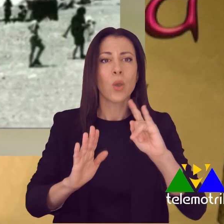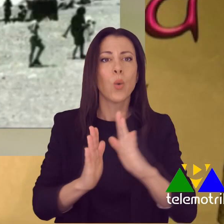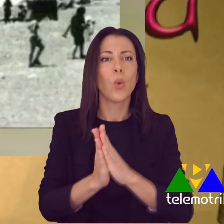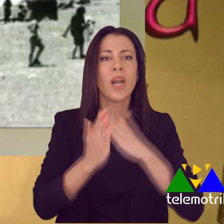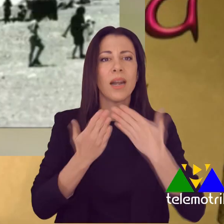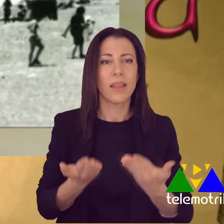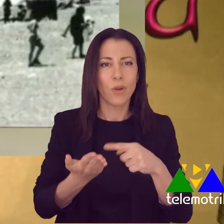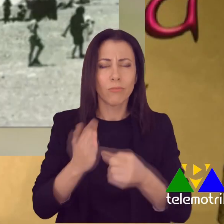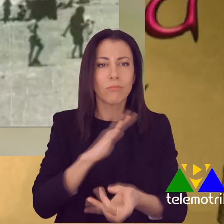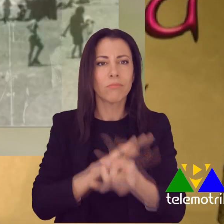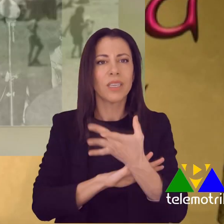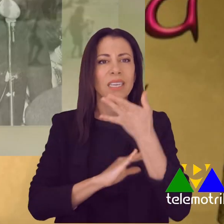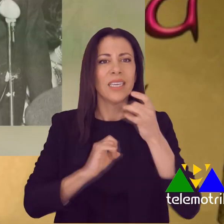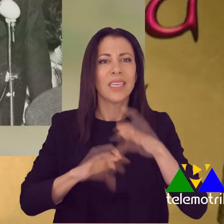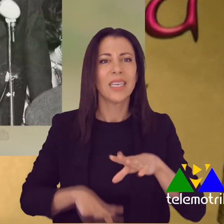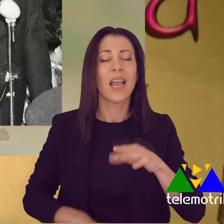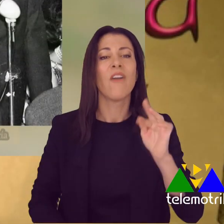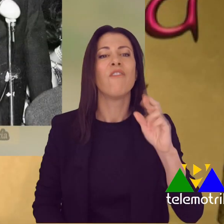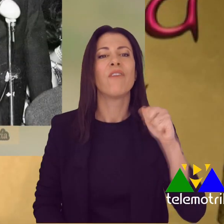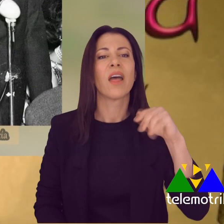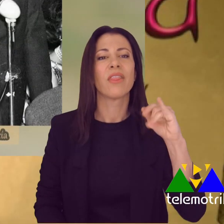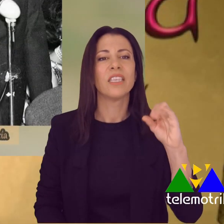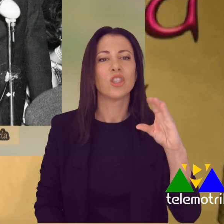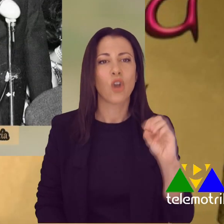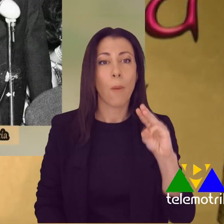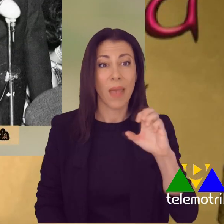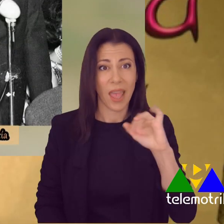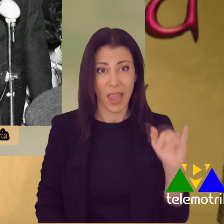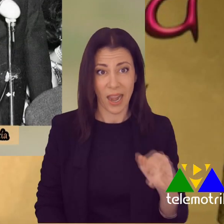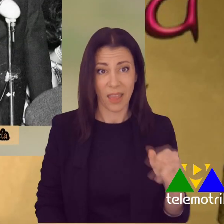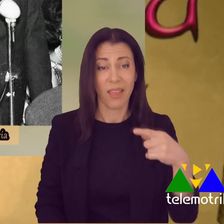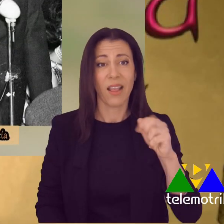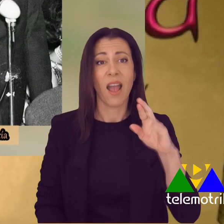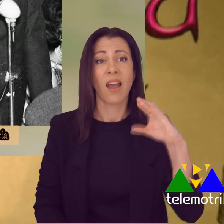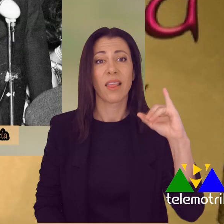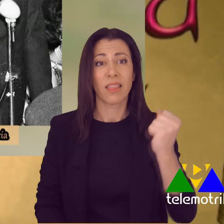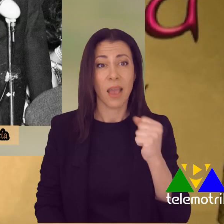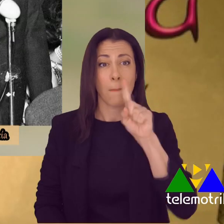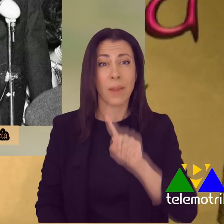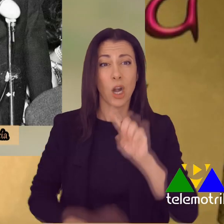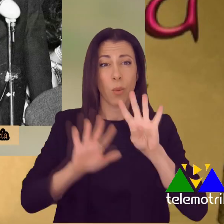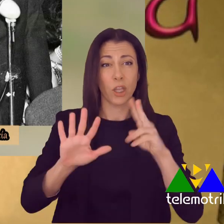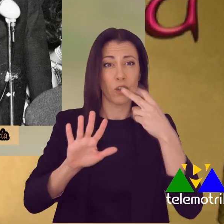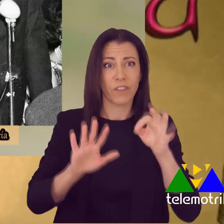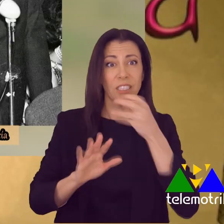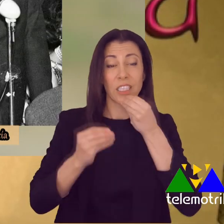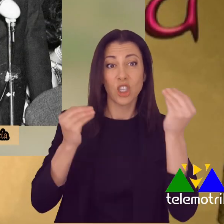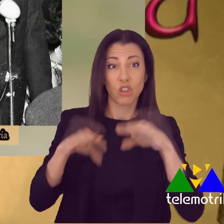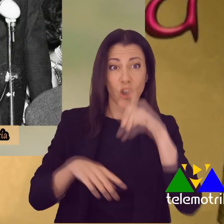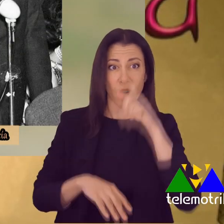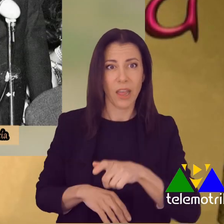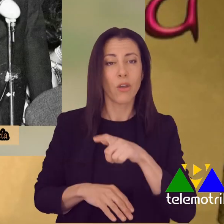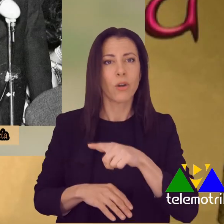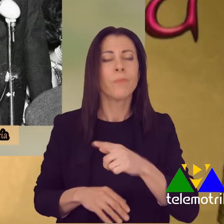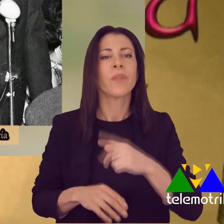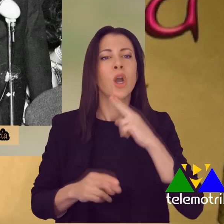que sacó don Francisco Pérez García, cronista oficial de Motril, en 1929, que se llamaba La Costa del Sol.